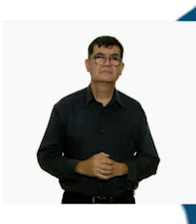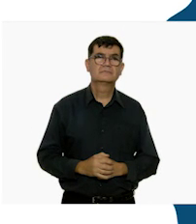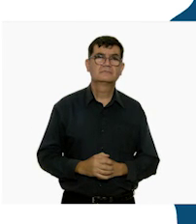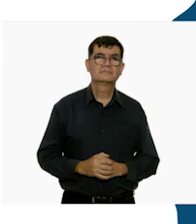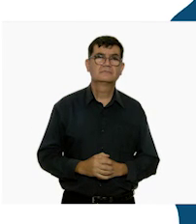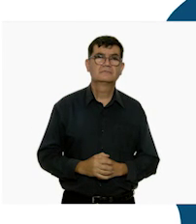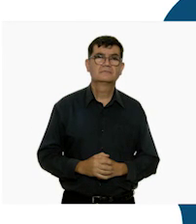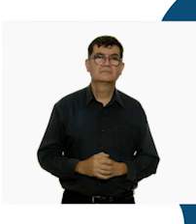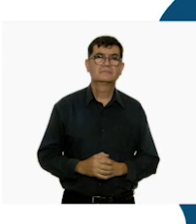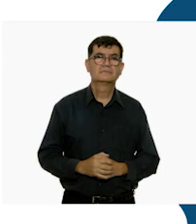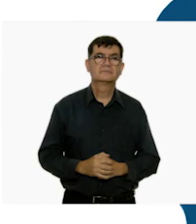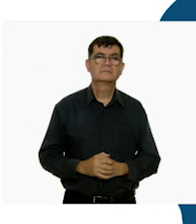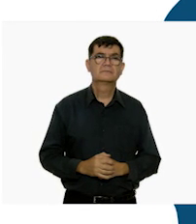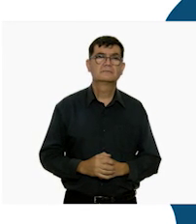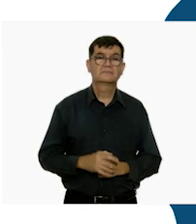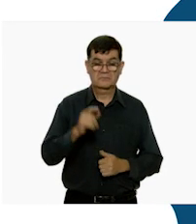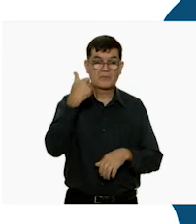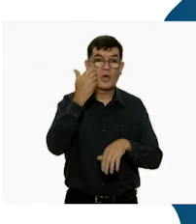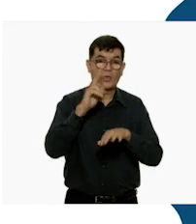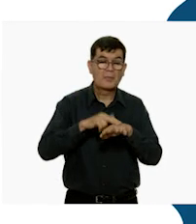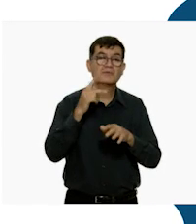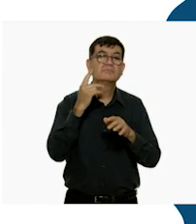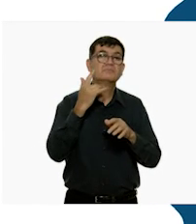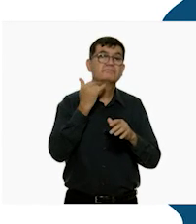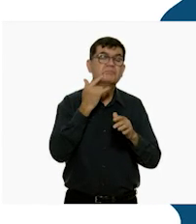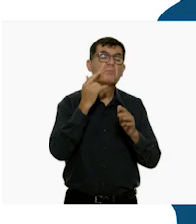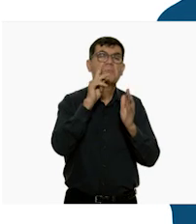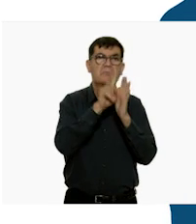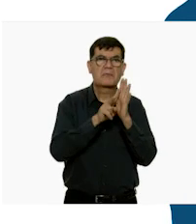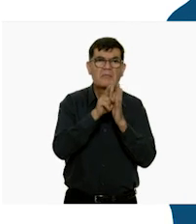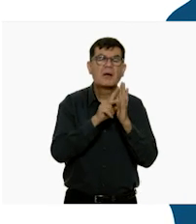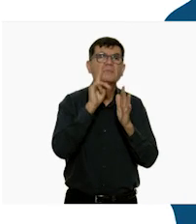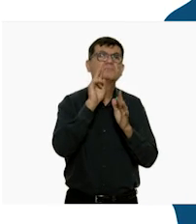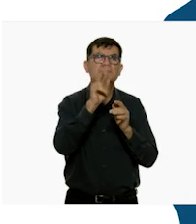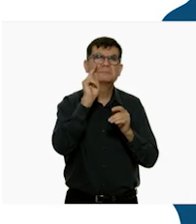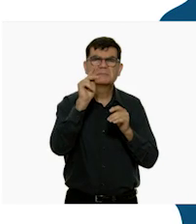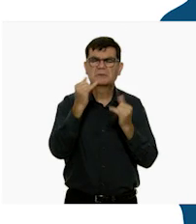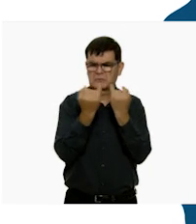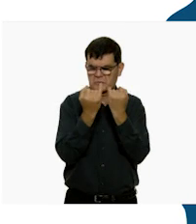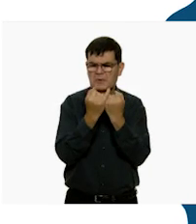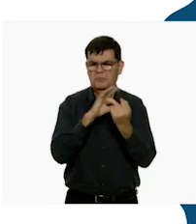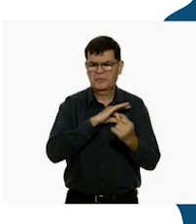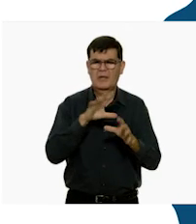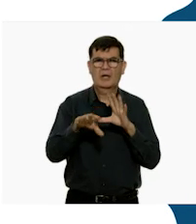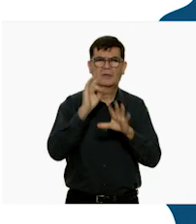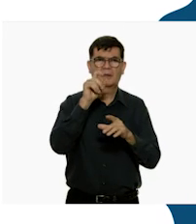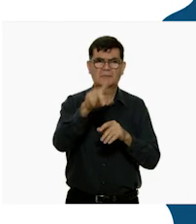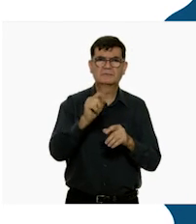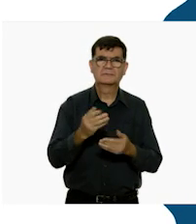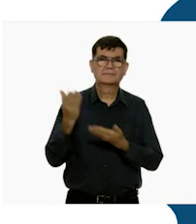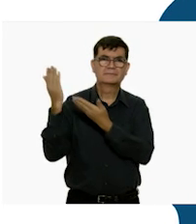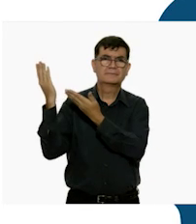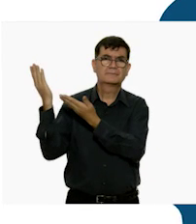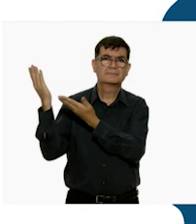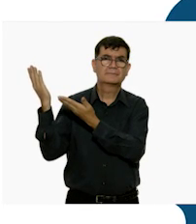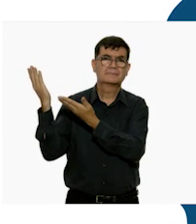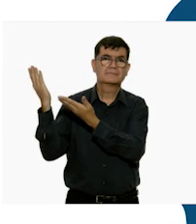conalitej.sep.gov.mx. Si quieres volver a ver los programas de Aprende en Casa, los puedes encontrar en la siguiente liga: